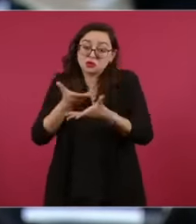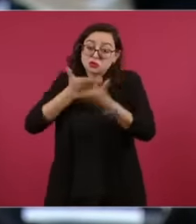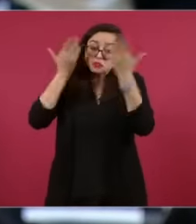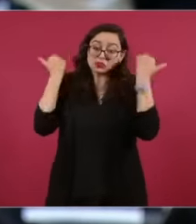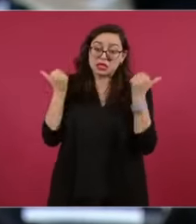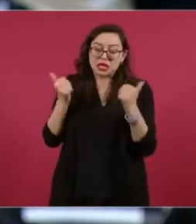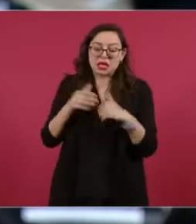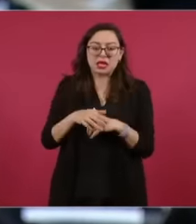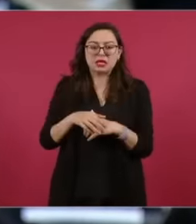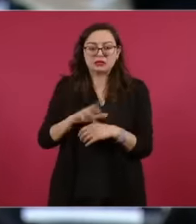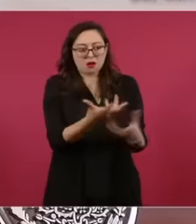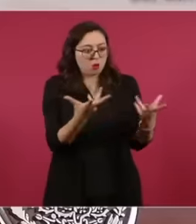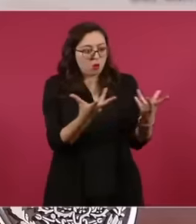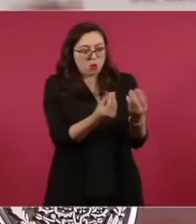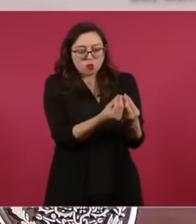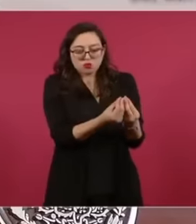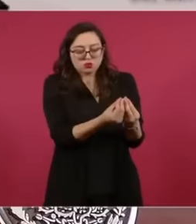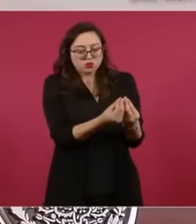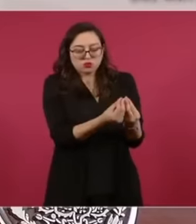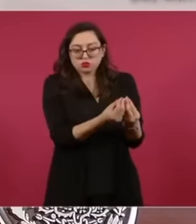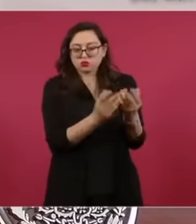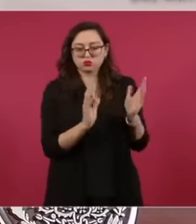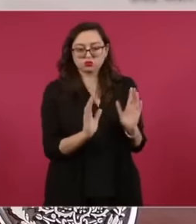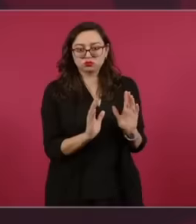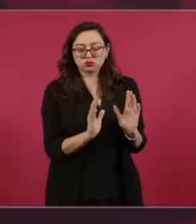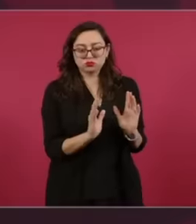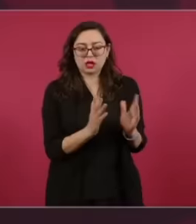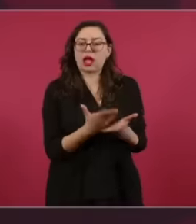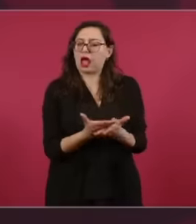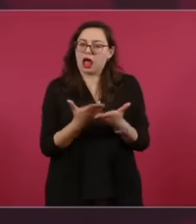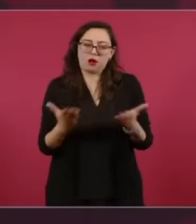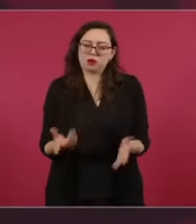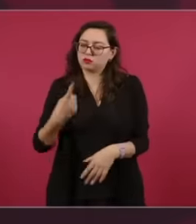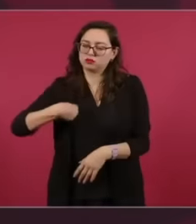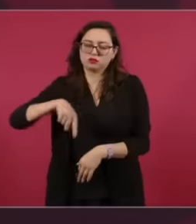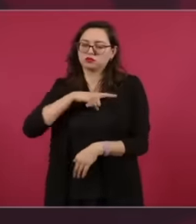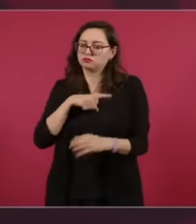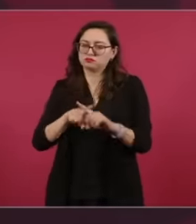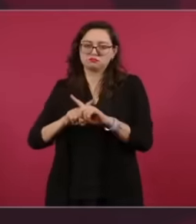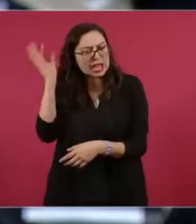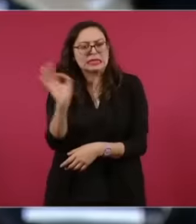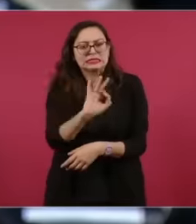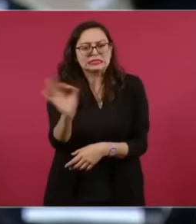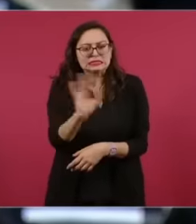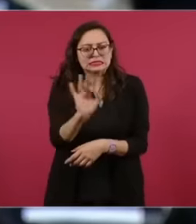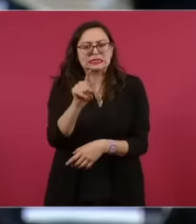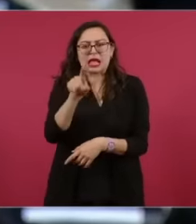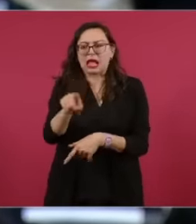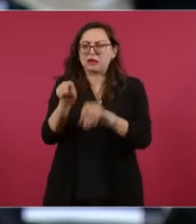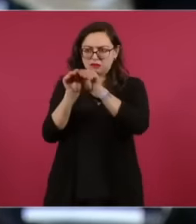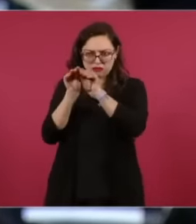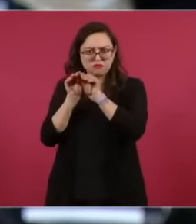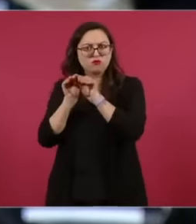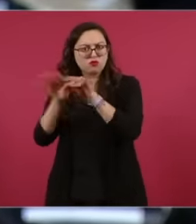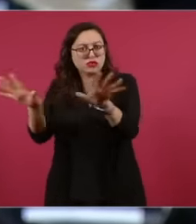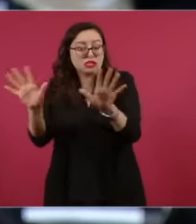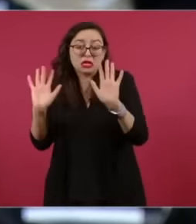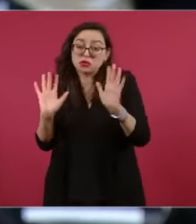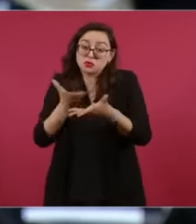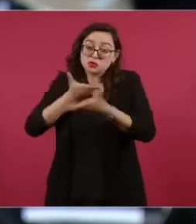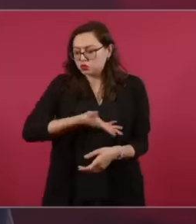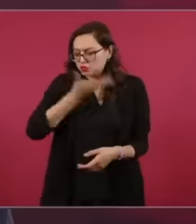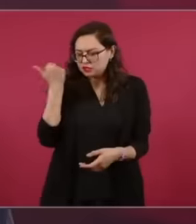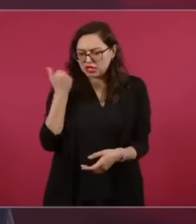eran lo mismo. Por ejemplo, no sé si usted se acuerda y si han comentado esto